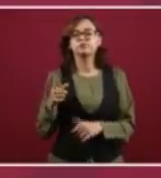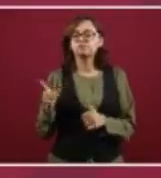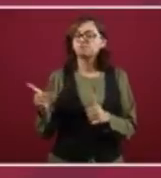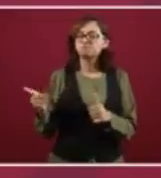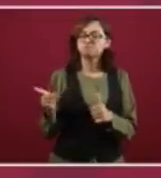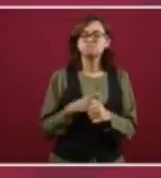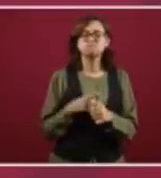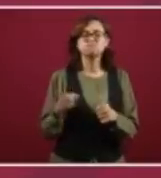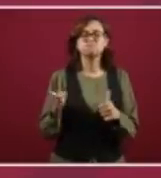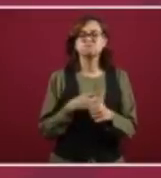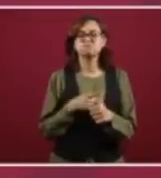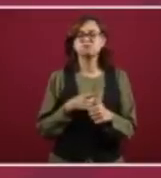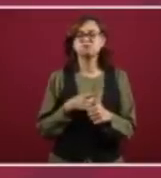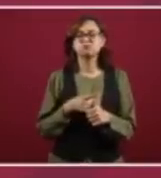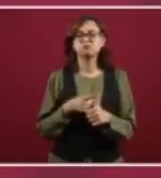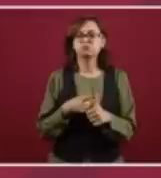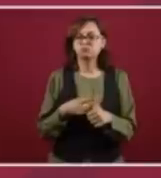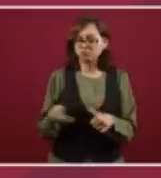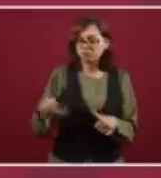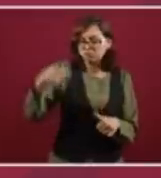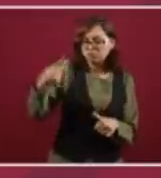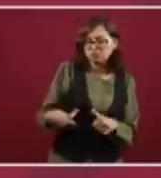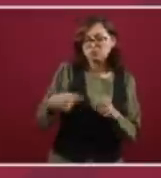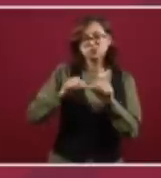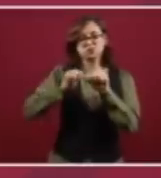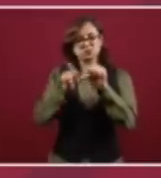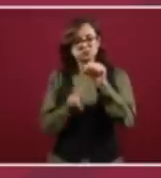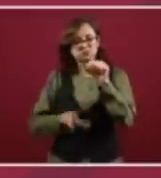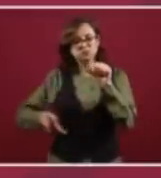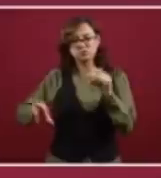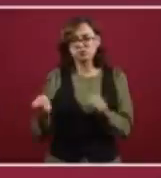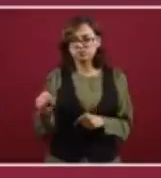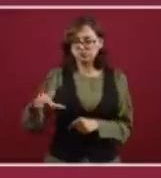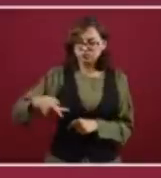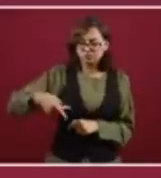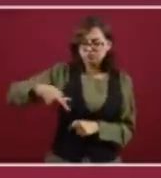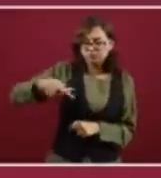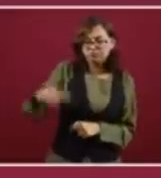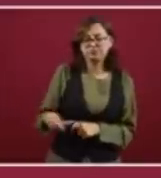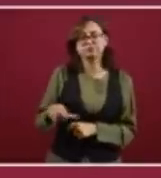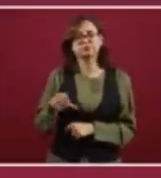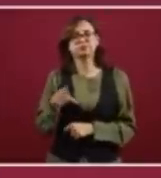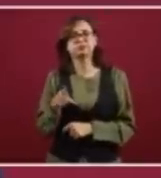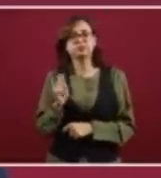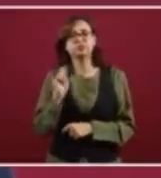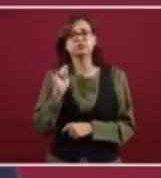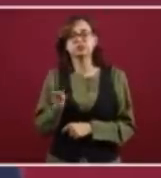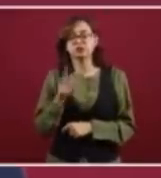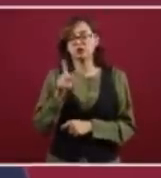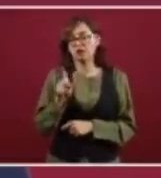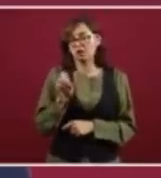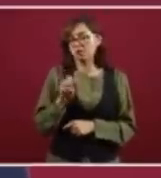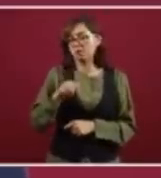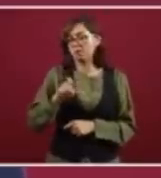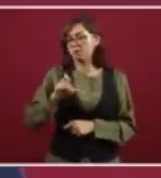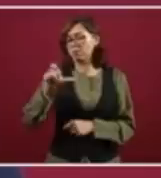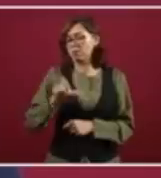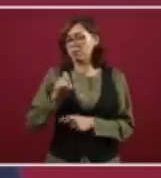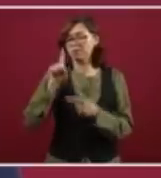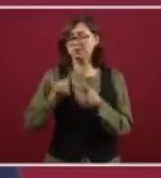prioridad es de la nación, es decir, Pemex y Comisión Federal de